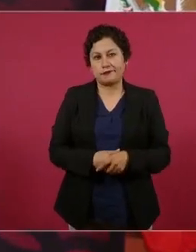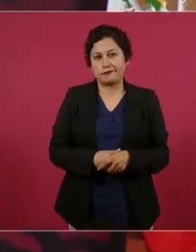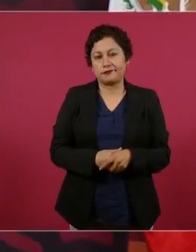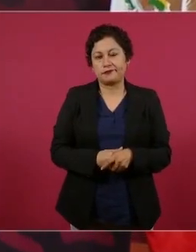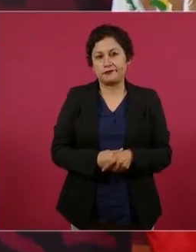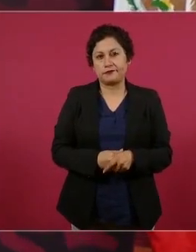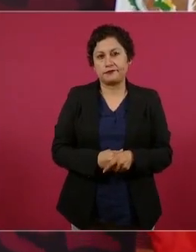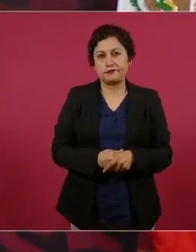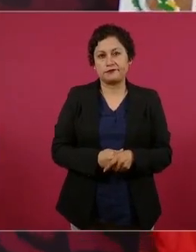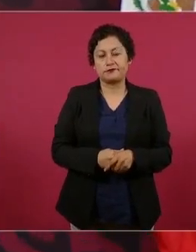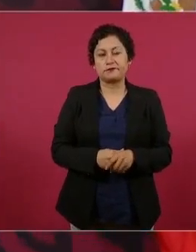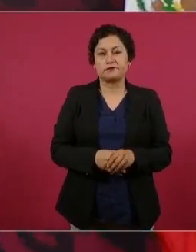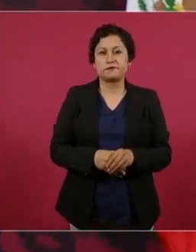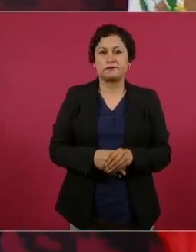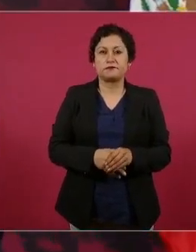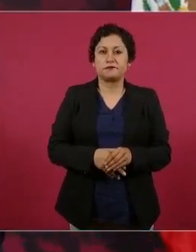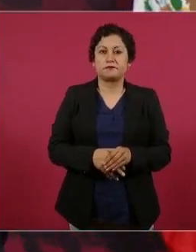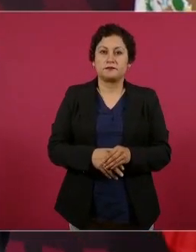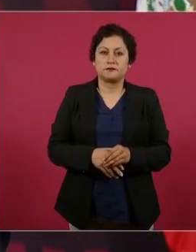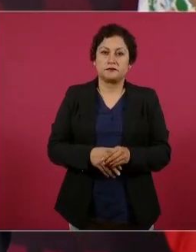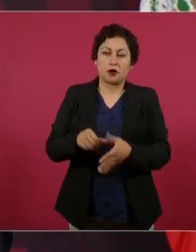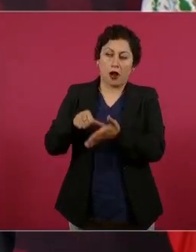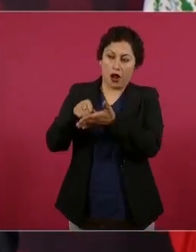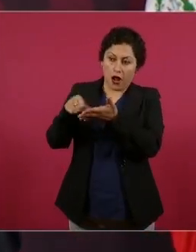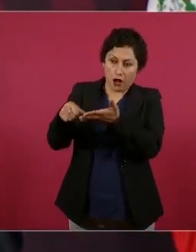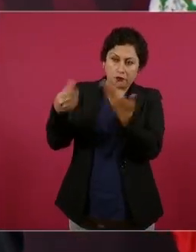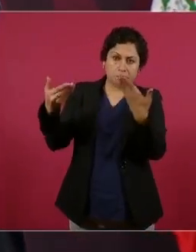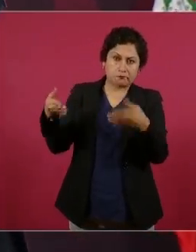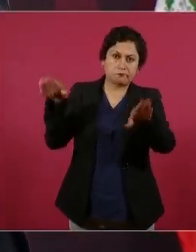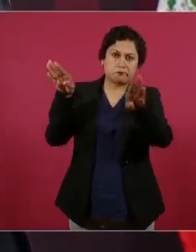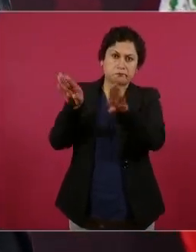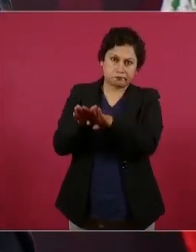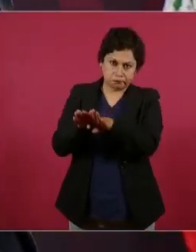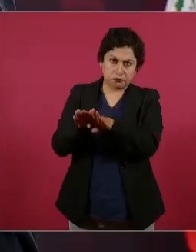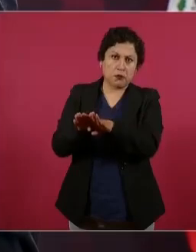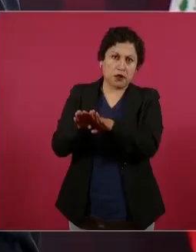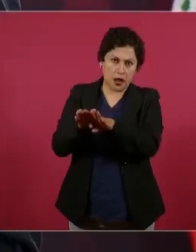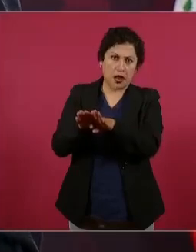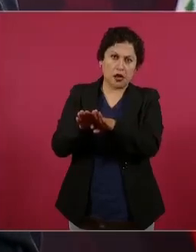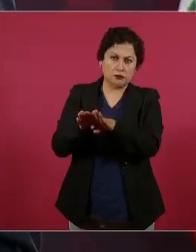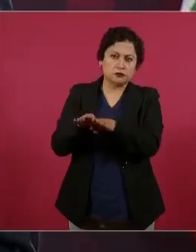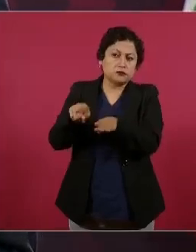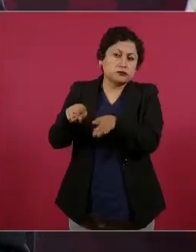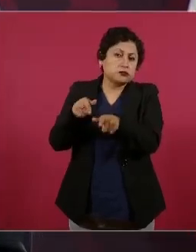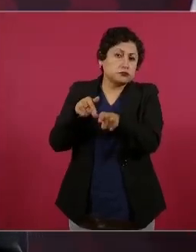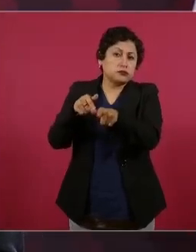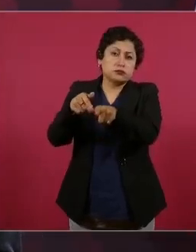si hay una clausura y se va a un juicio